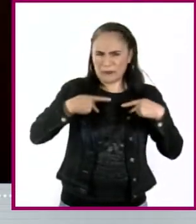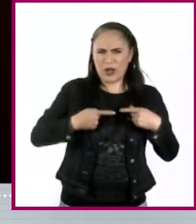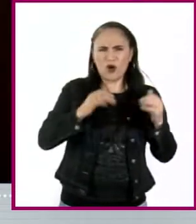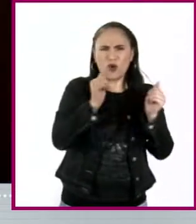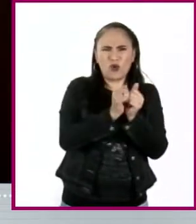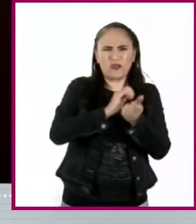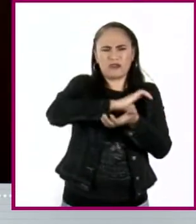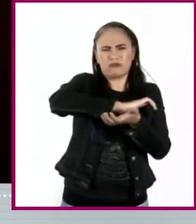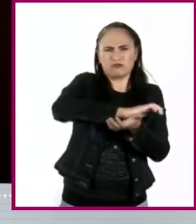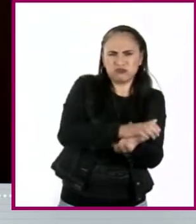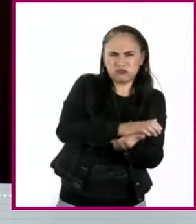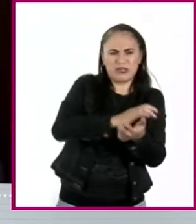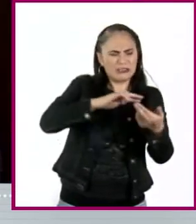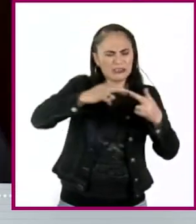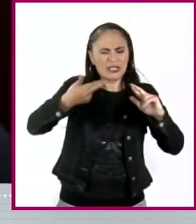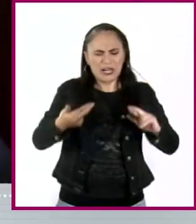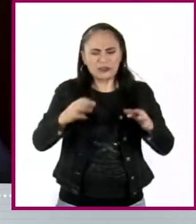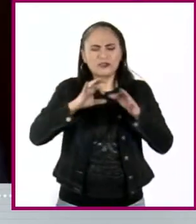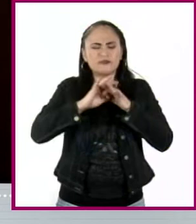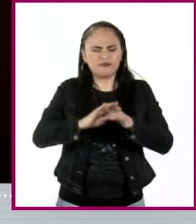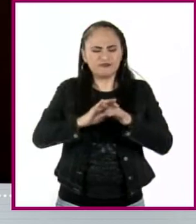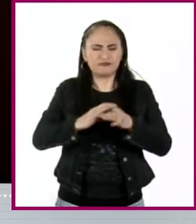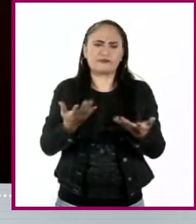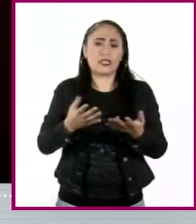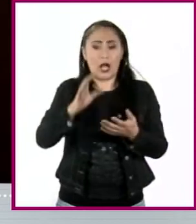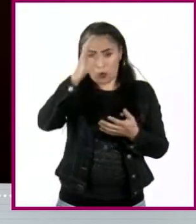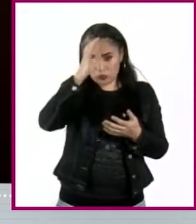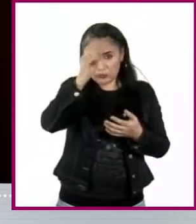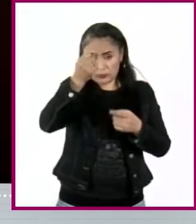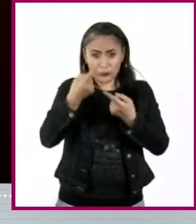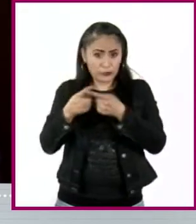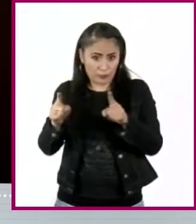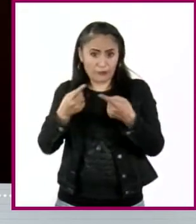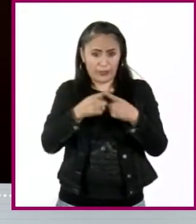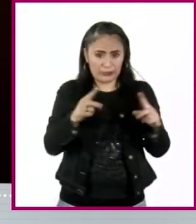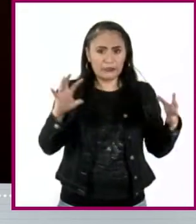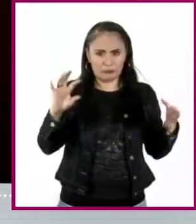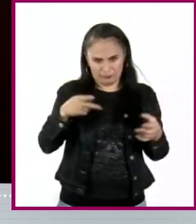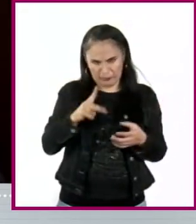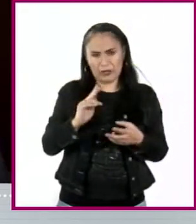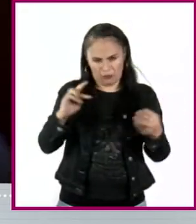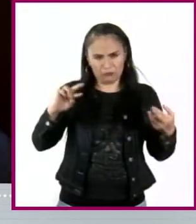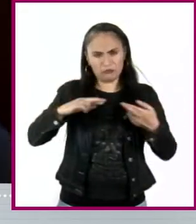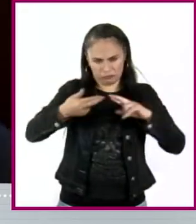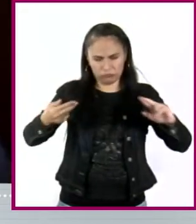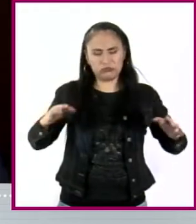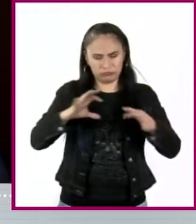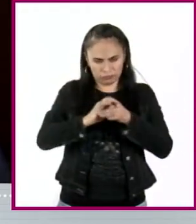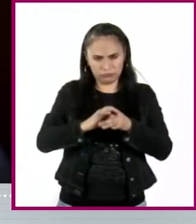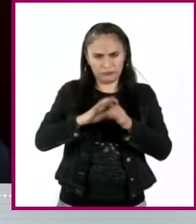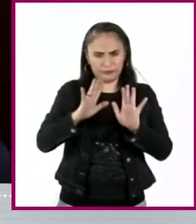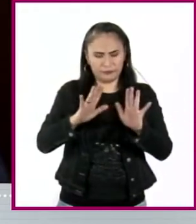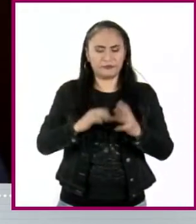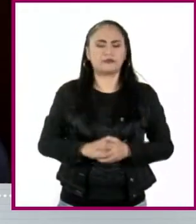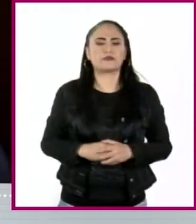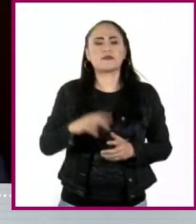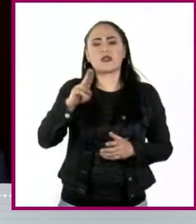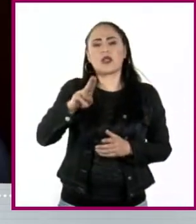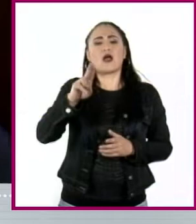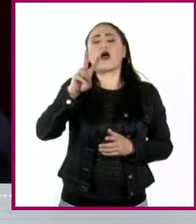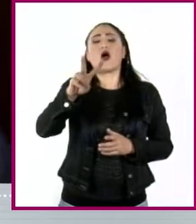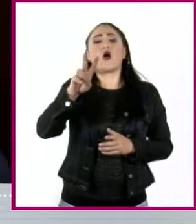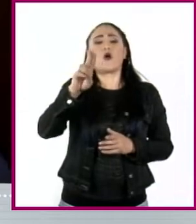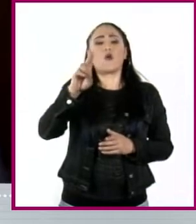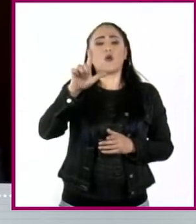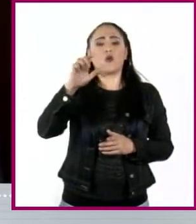gran relación. A pesar de que son conceptos muy diferentes, se relacionan. Y voy a tratar de explicarlo. Mientras la situación de vulnerabilidad es una